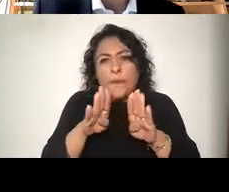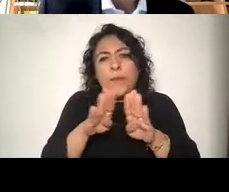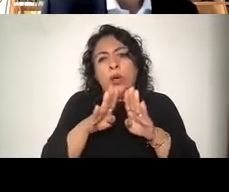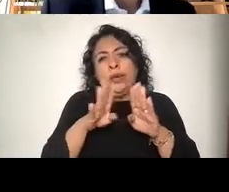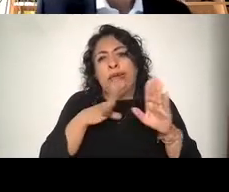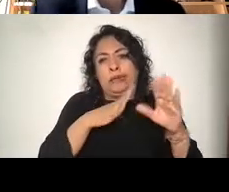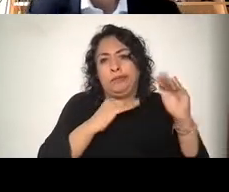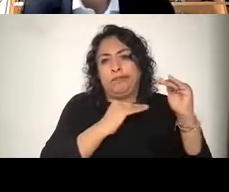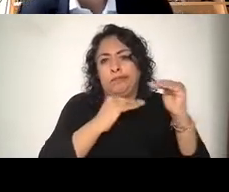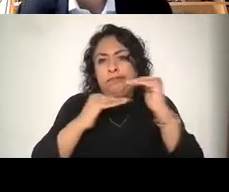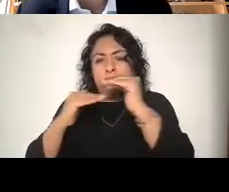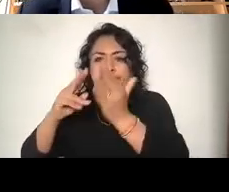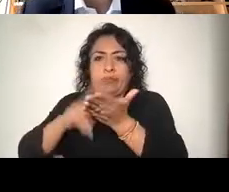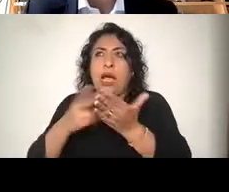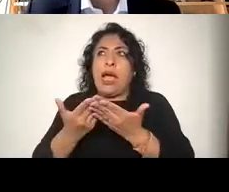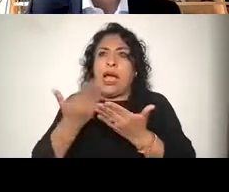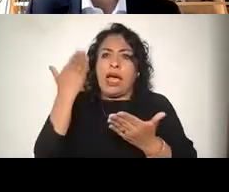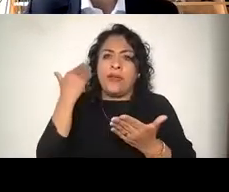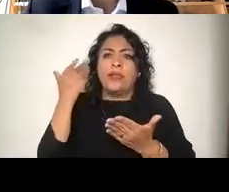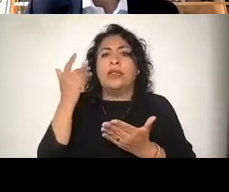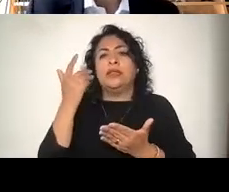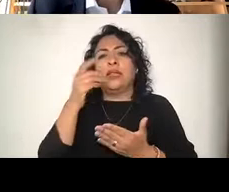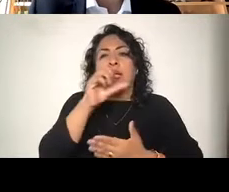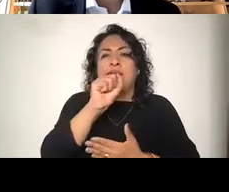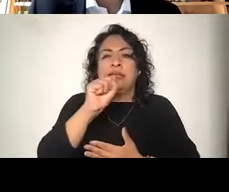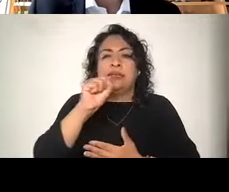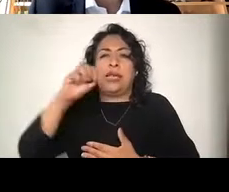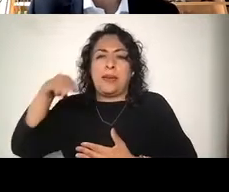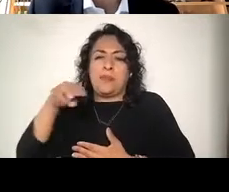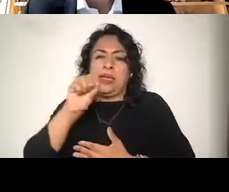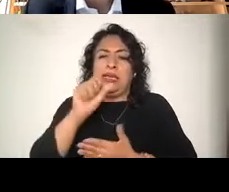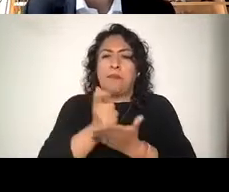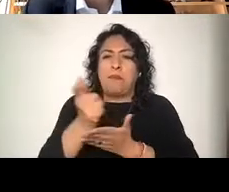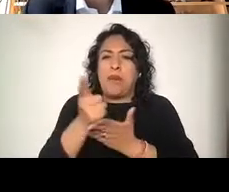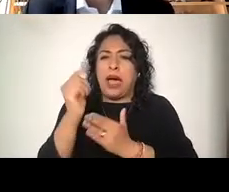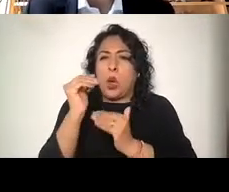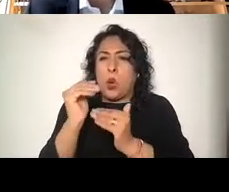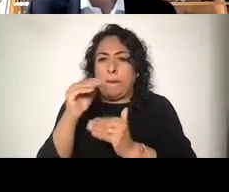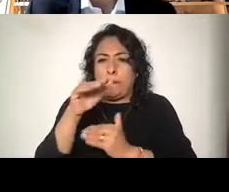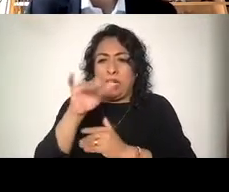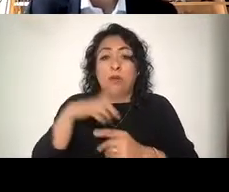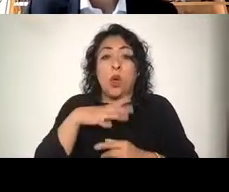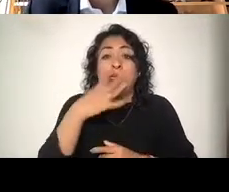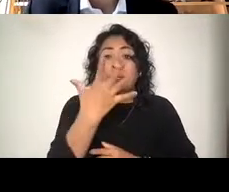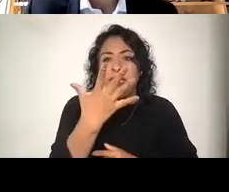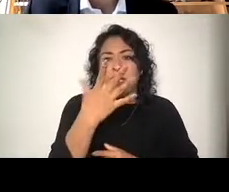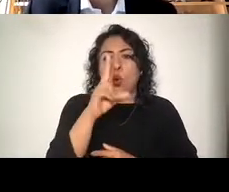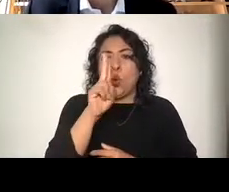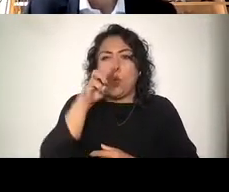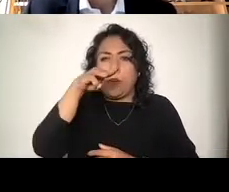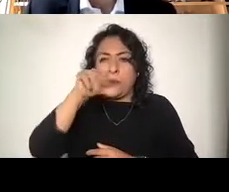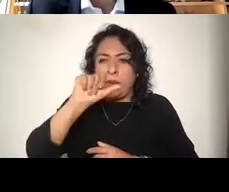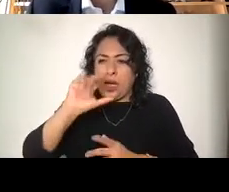una medida de costo que antes se medía con salarios mínimos. Estas 5 UMAS anuales